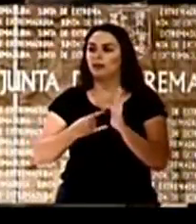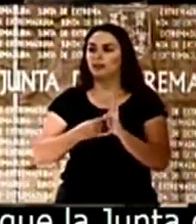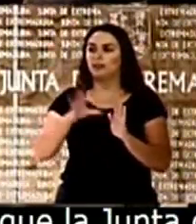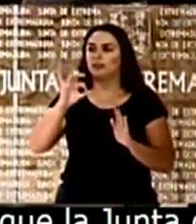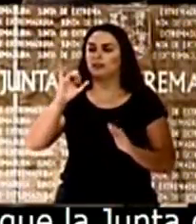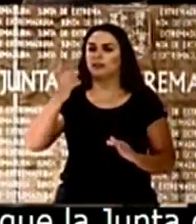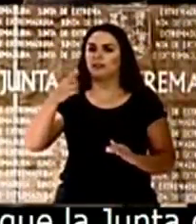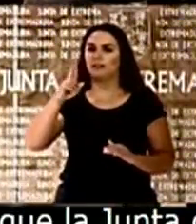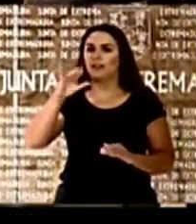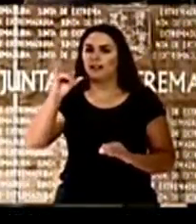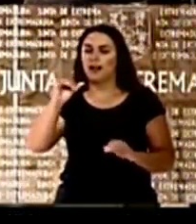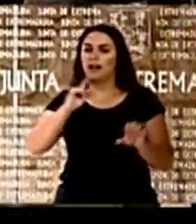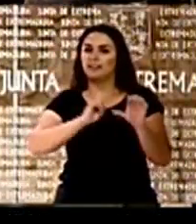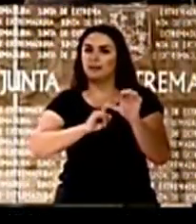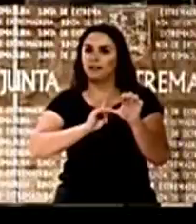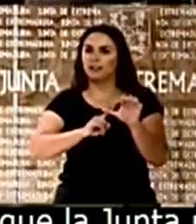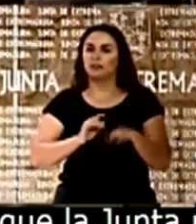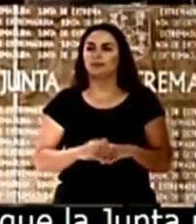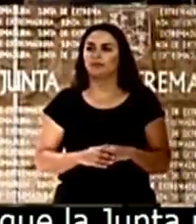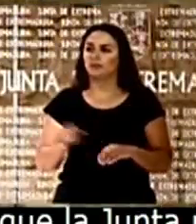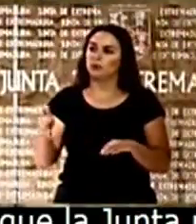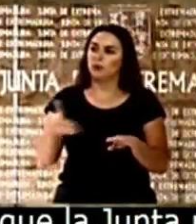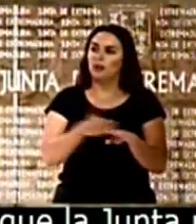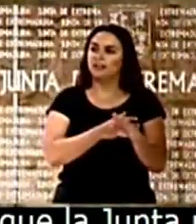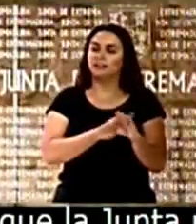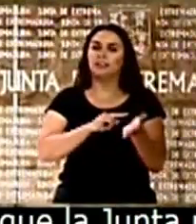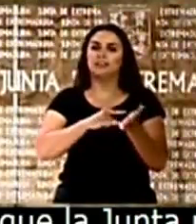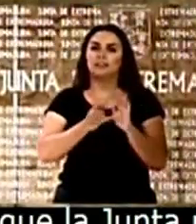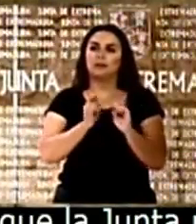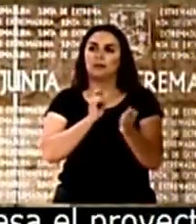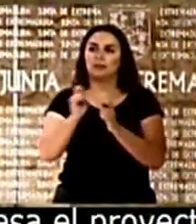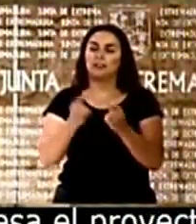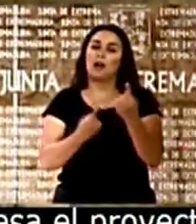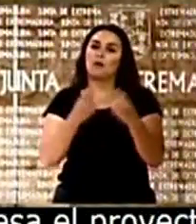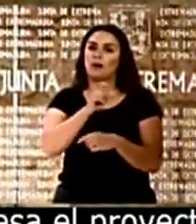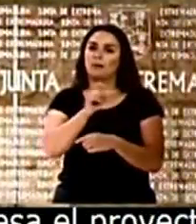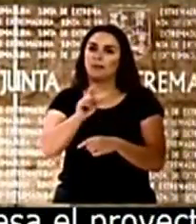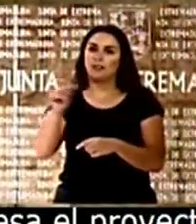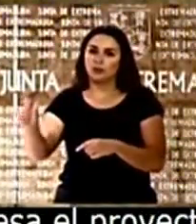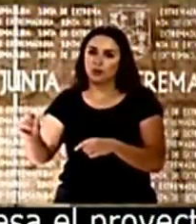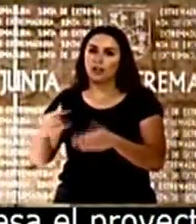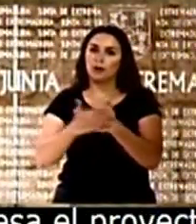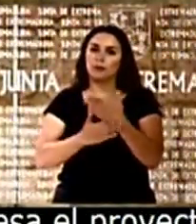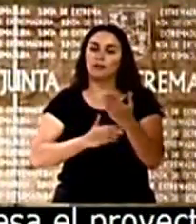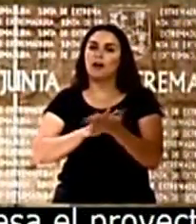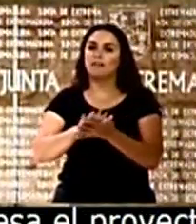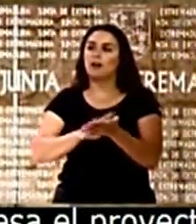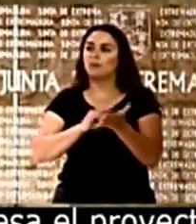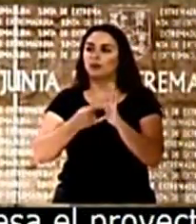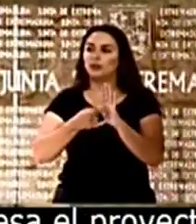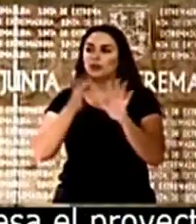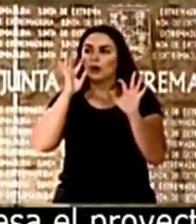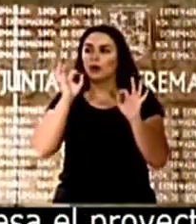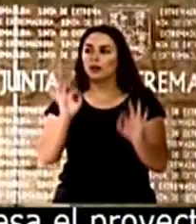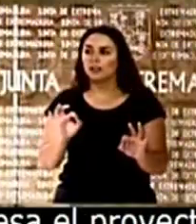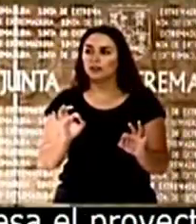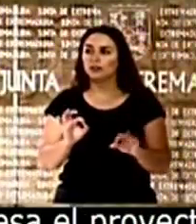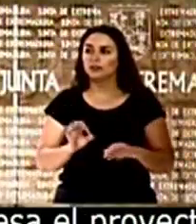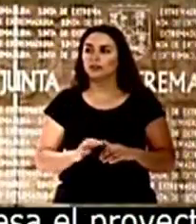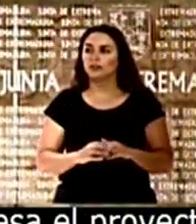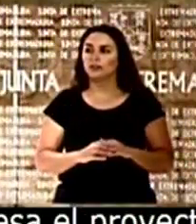extremeña. ¿Ha estado en alguna rueda de prensa donde algún miembro del Gobierno le haya hablado de algún proyecto en concreto?